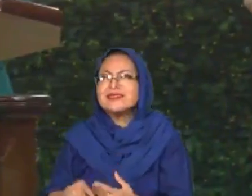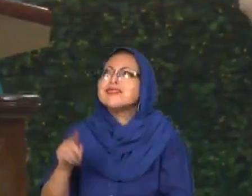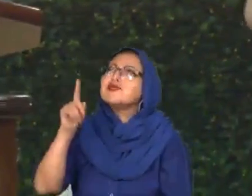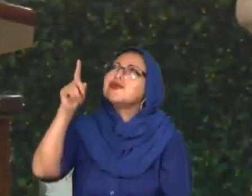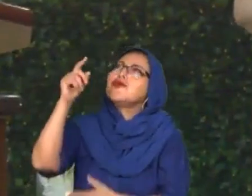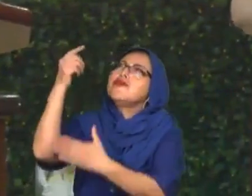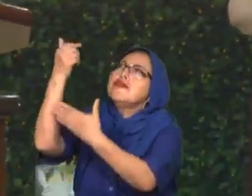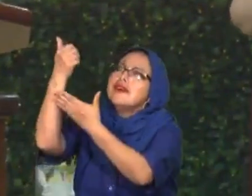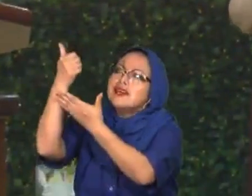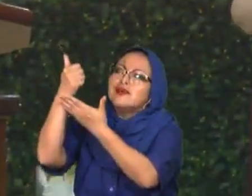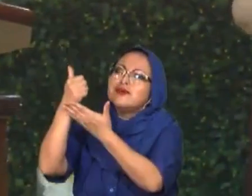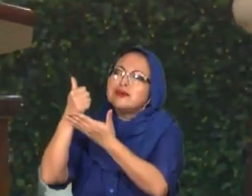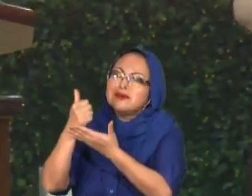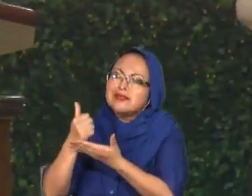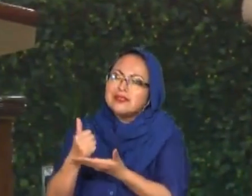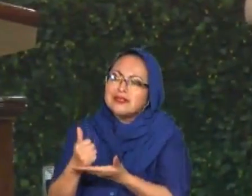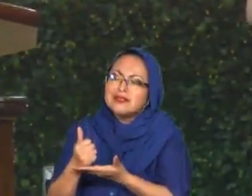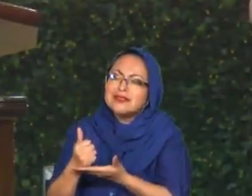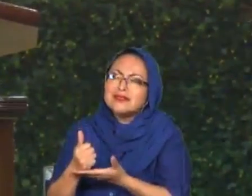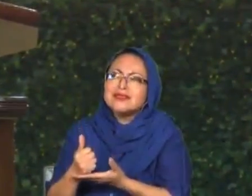recibe gloria y